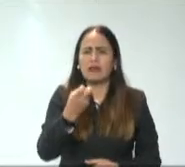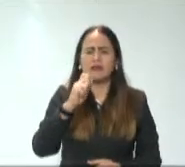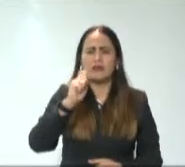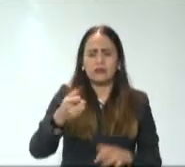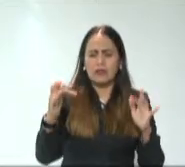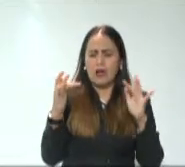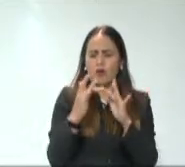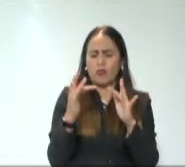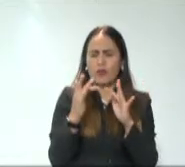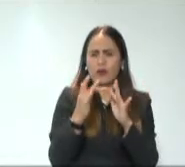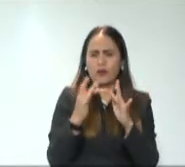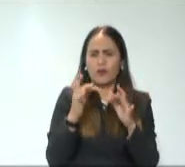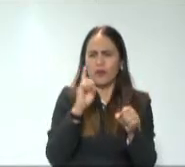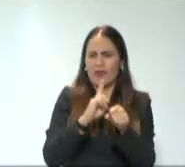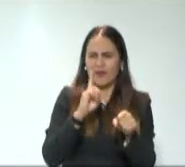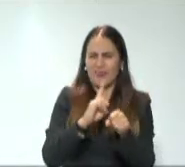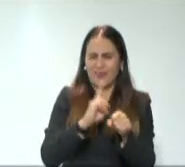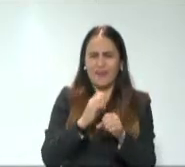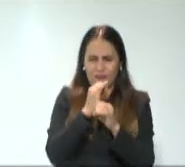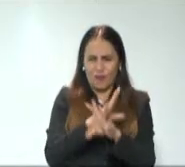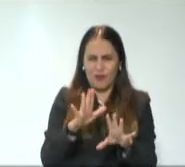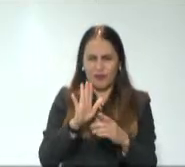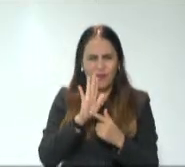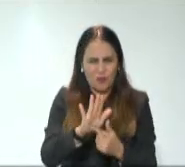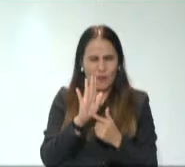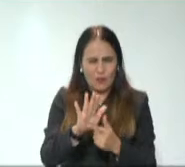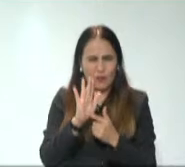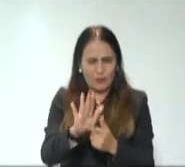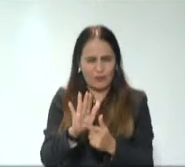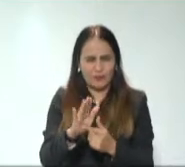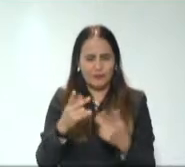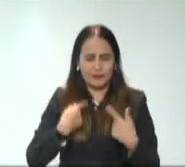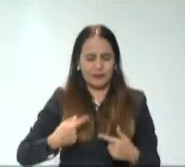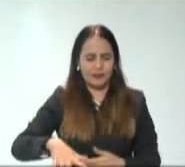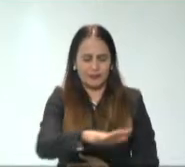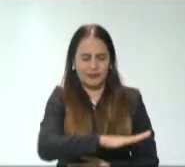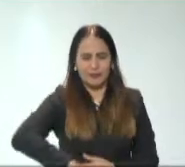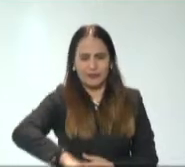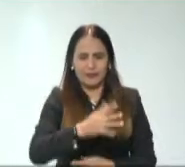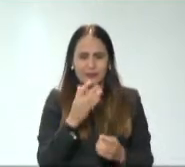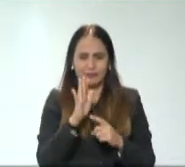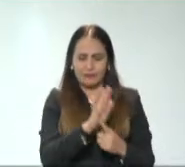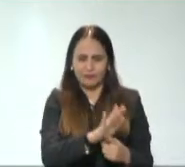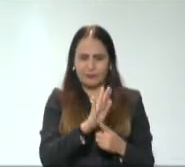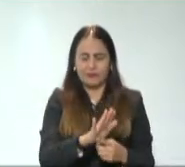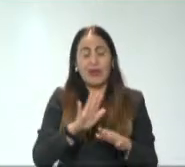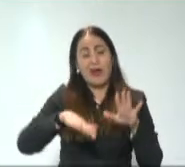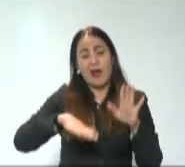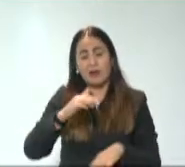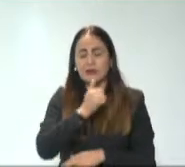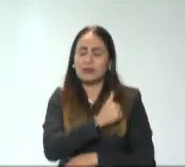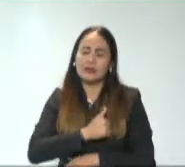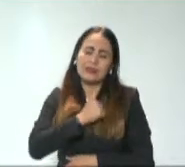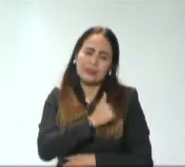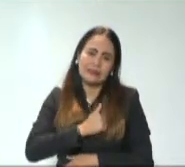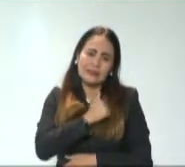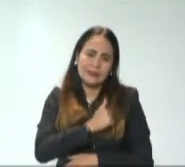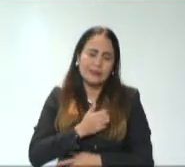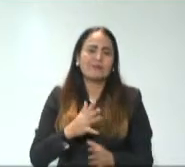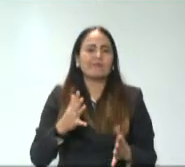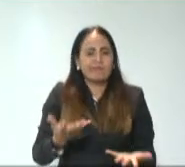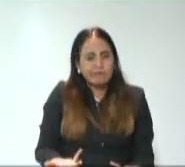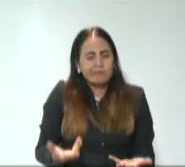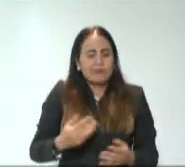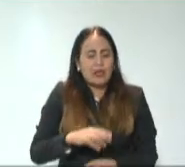diario de información con la ciudadanía Lamentablemente y lo digo así con las palabras hay